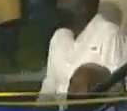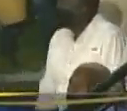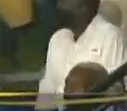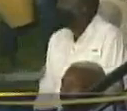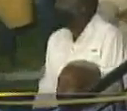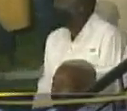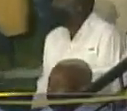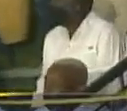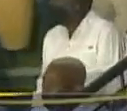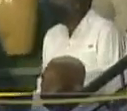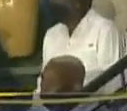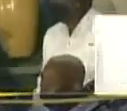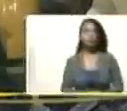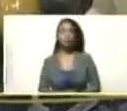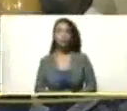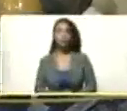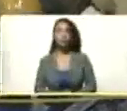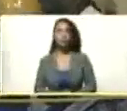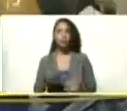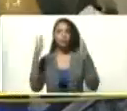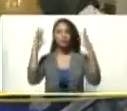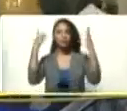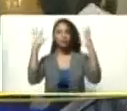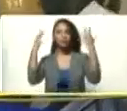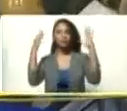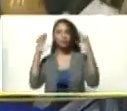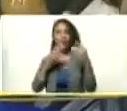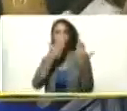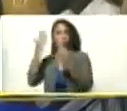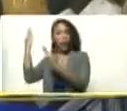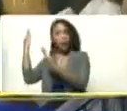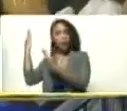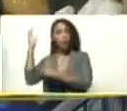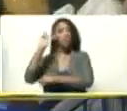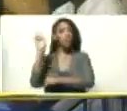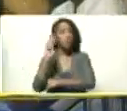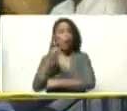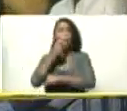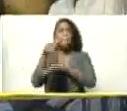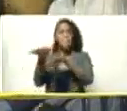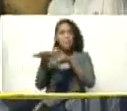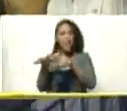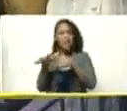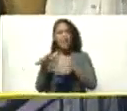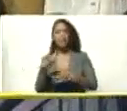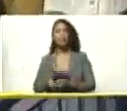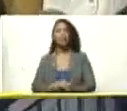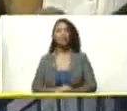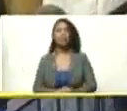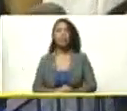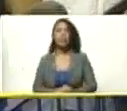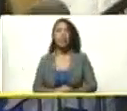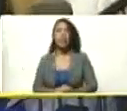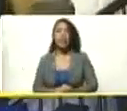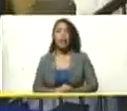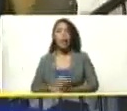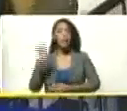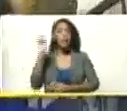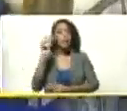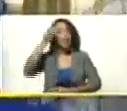Un aplauso, vale. Esta es Venezuela, la Venezuela bella, la Venezuela bonita, la Venezuela que